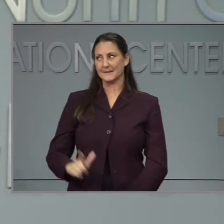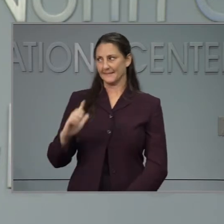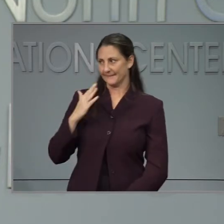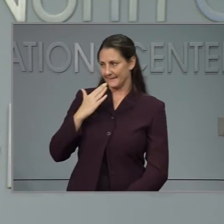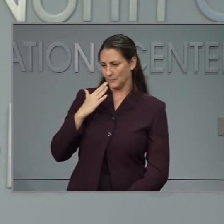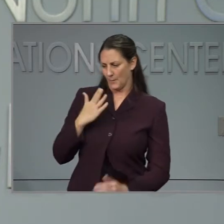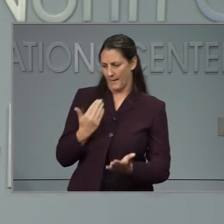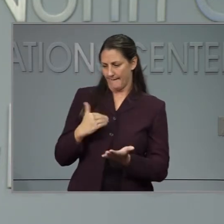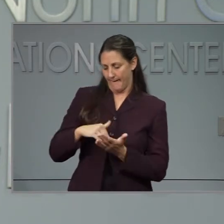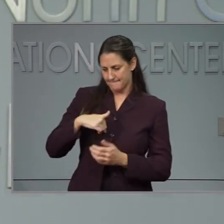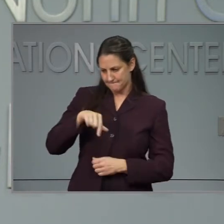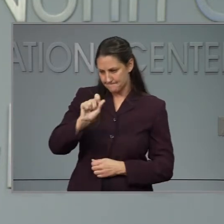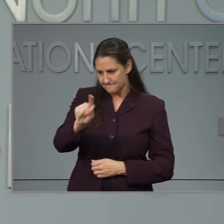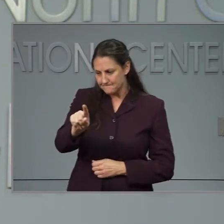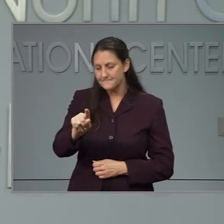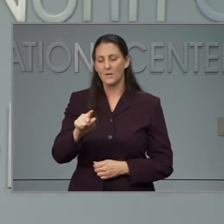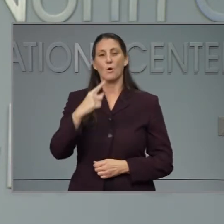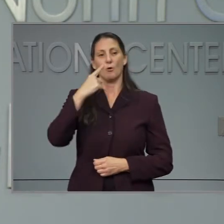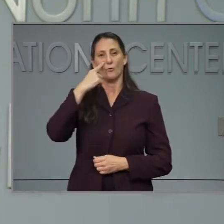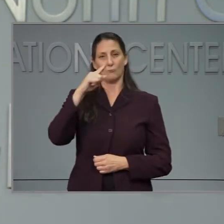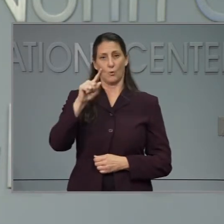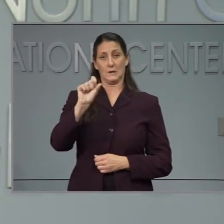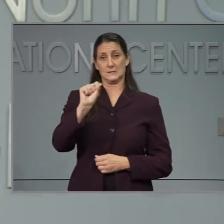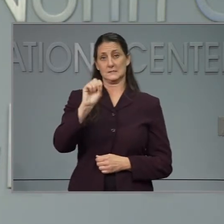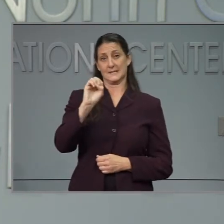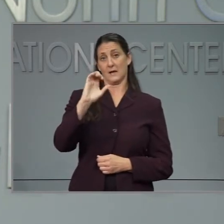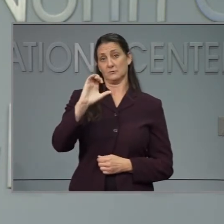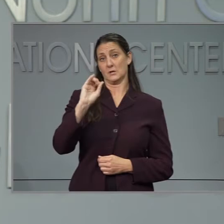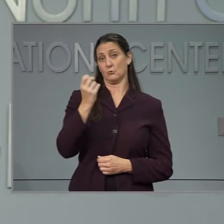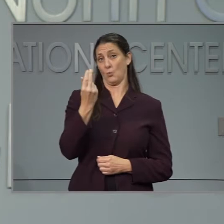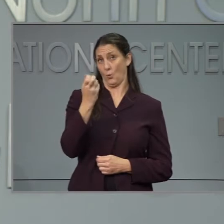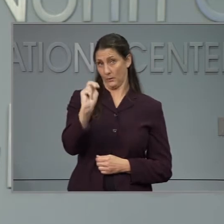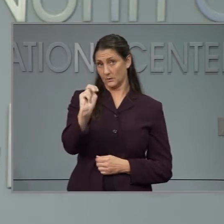Esta pregunta es para la secretaria Cohen.